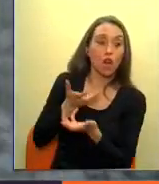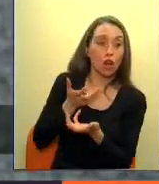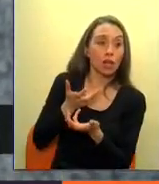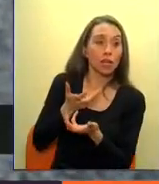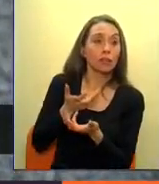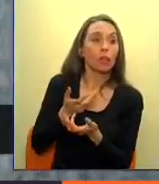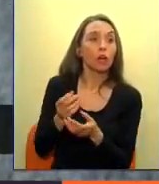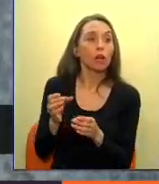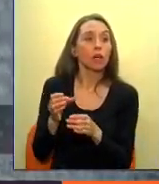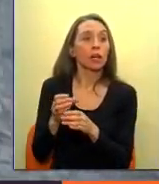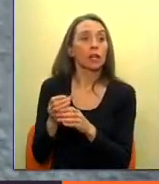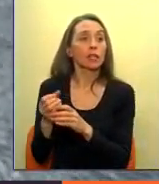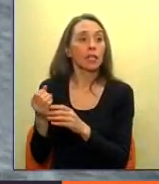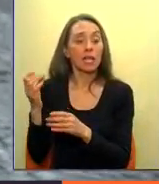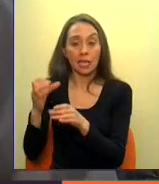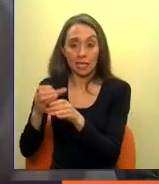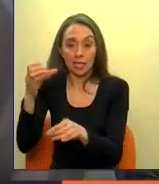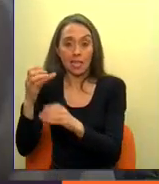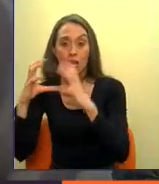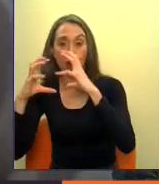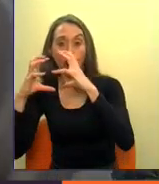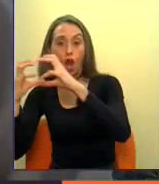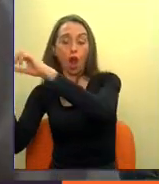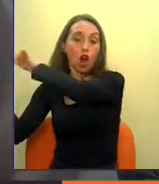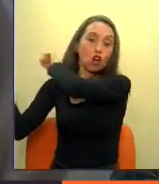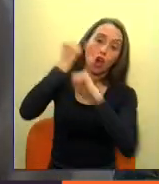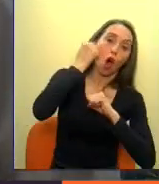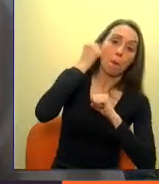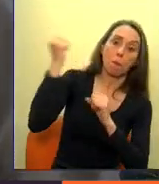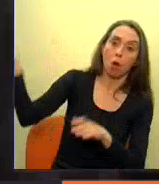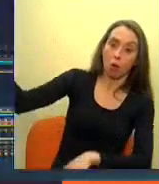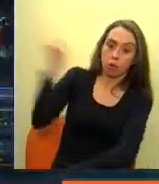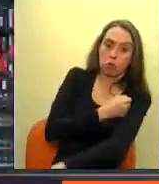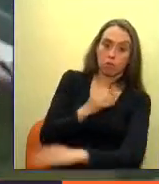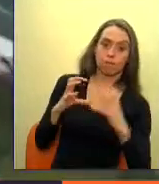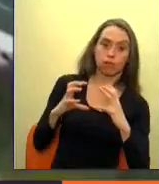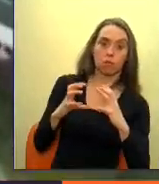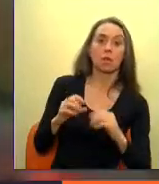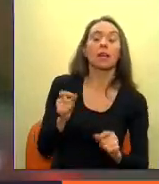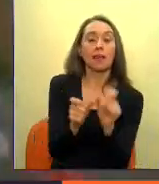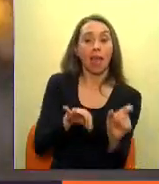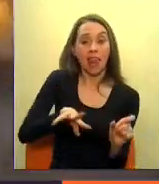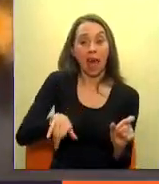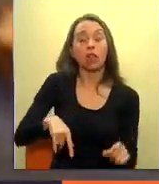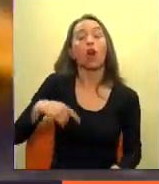combo los sujetos generalmente andan armados